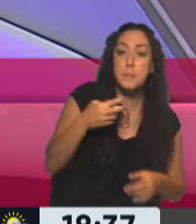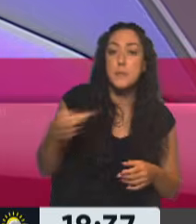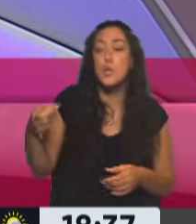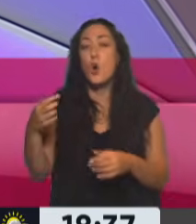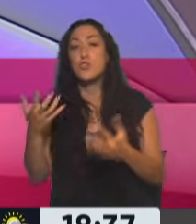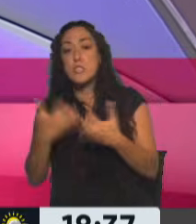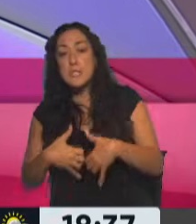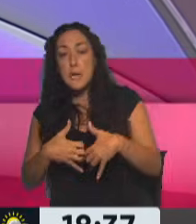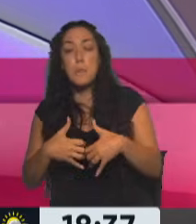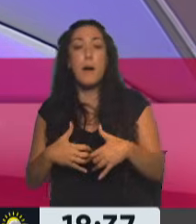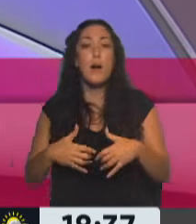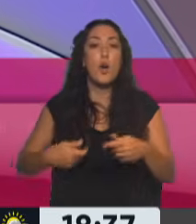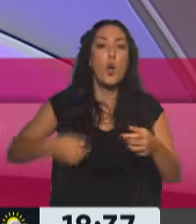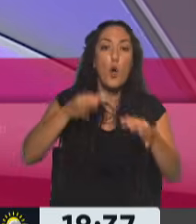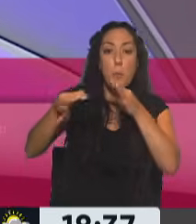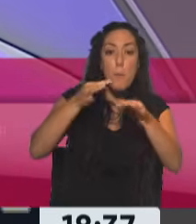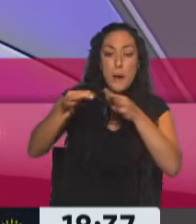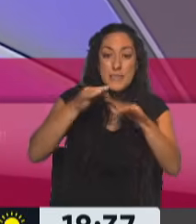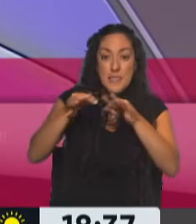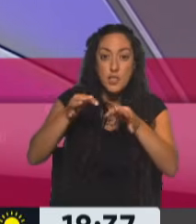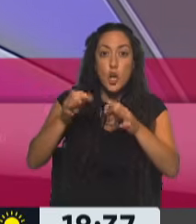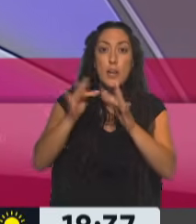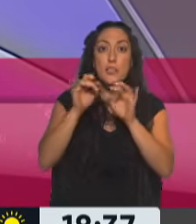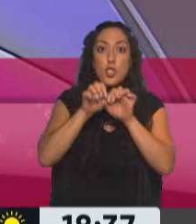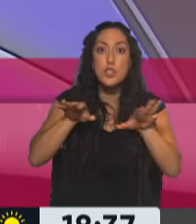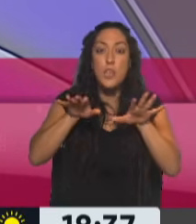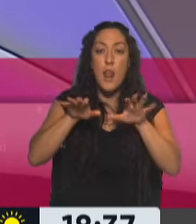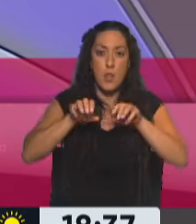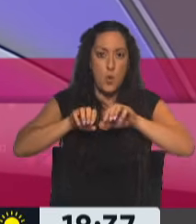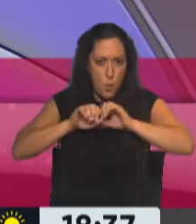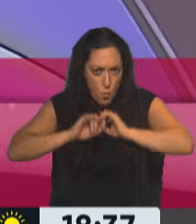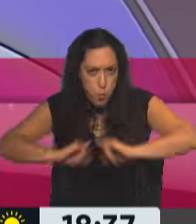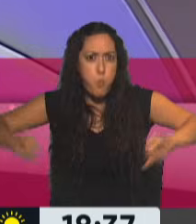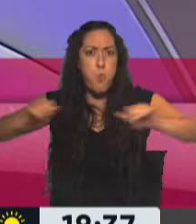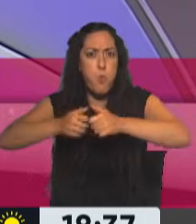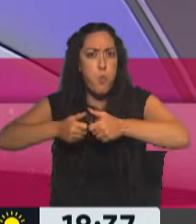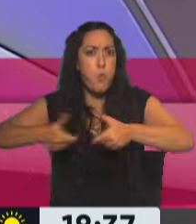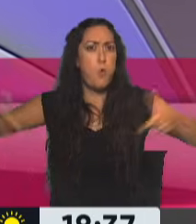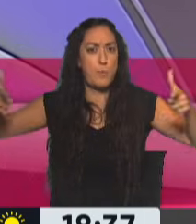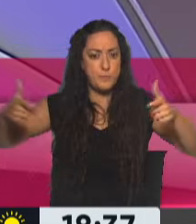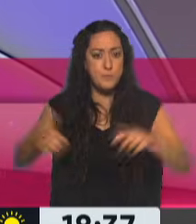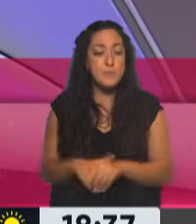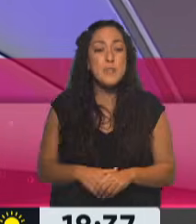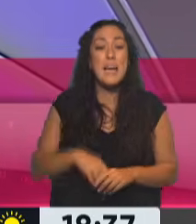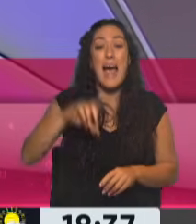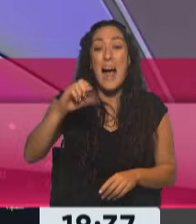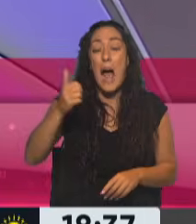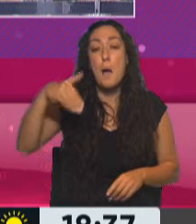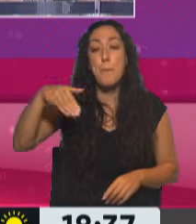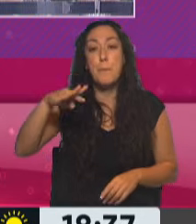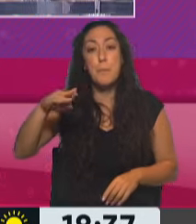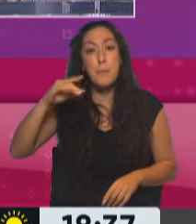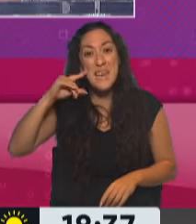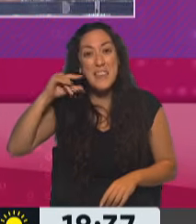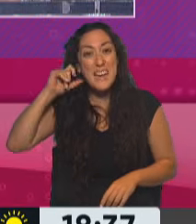idea de la filtración de conversaciones de las redes sociales. Y el segundo caso, el de Cambridge Analytica, también en este caso es